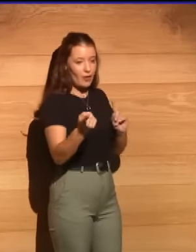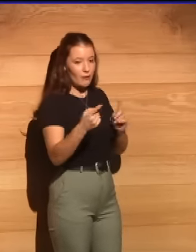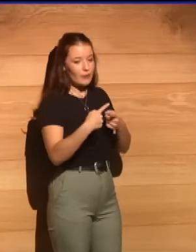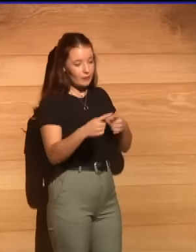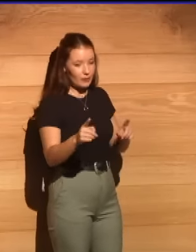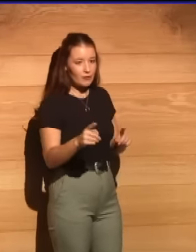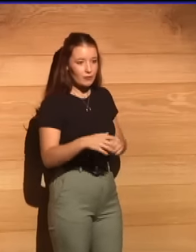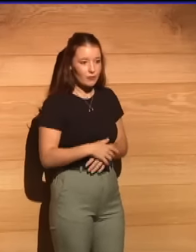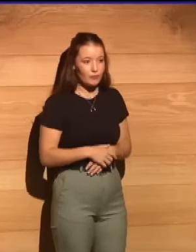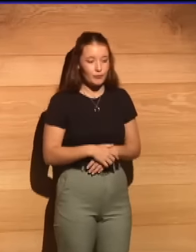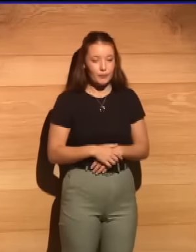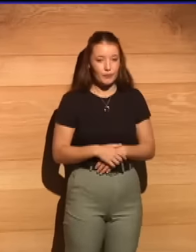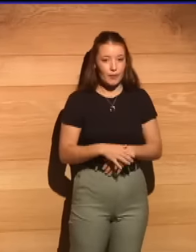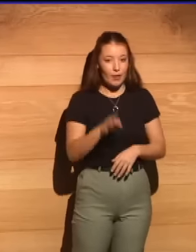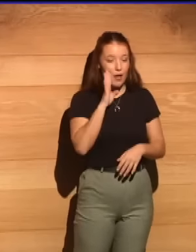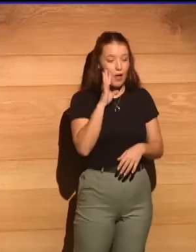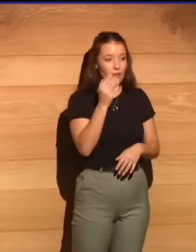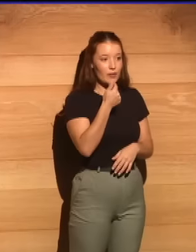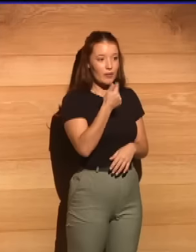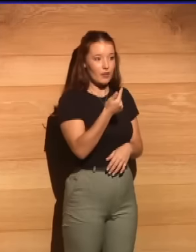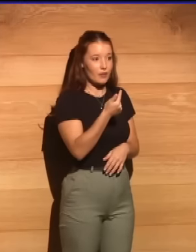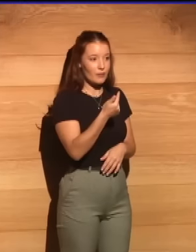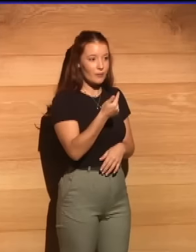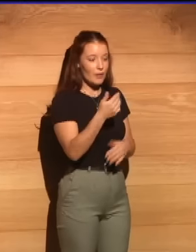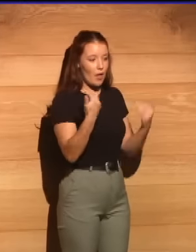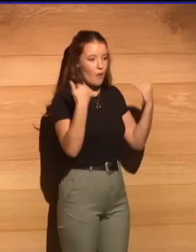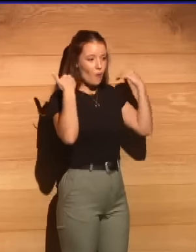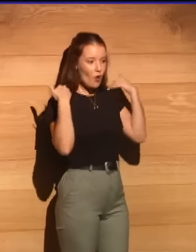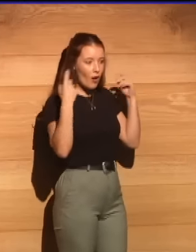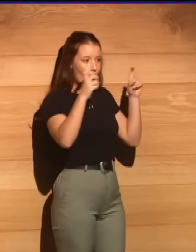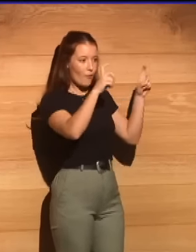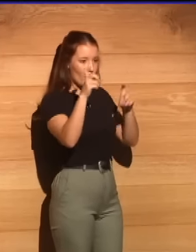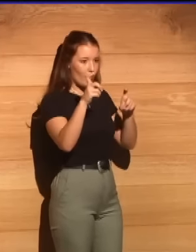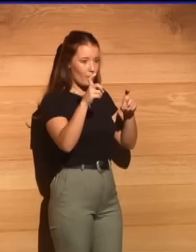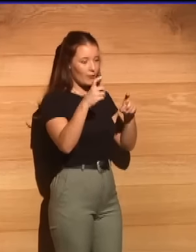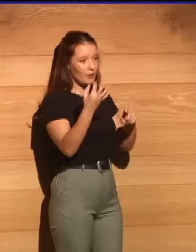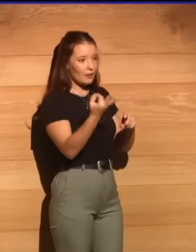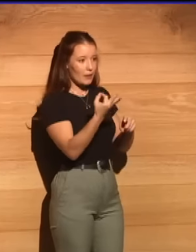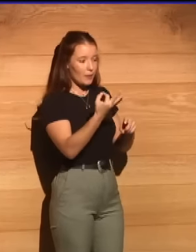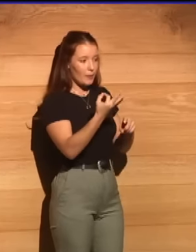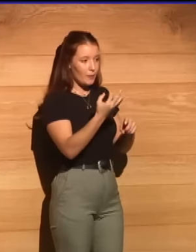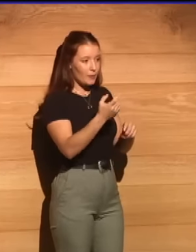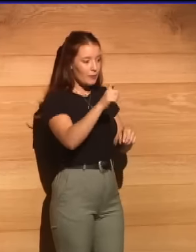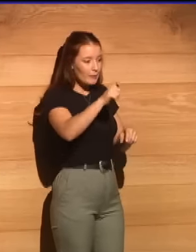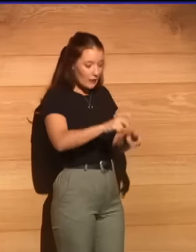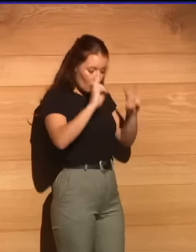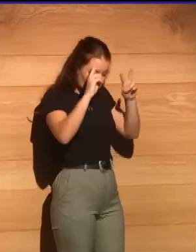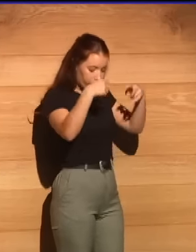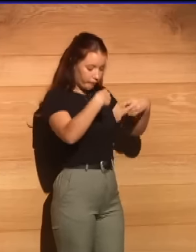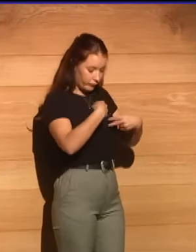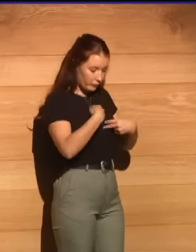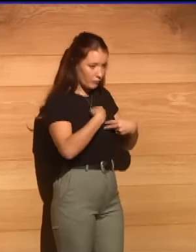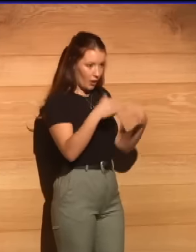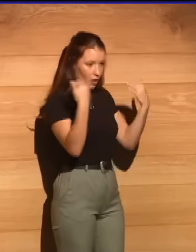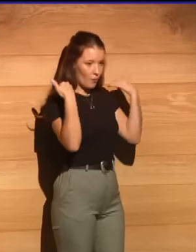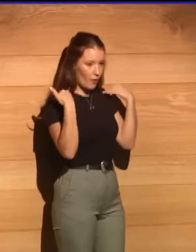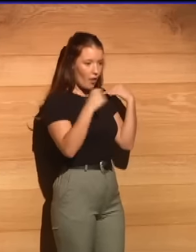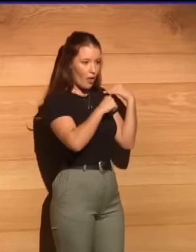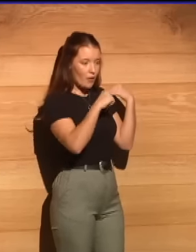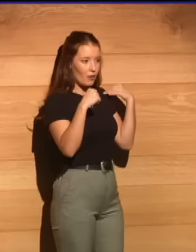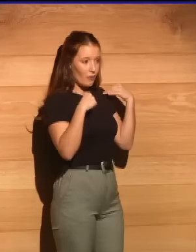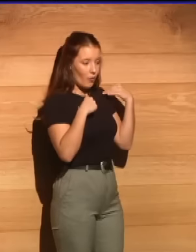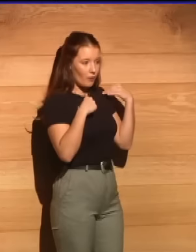lifelong learning pone el peso de la educación no en los demás, sino en uno mismo. En la responsabilidad individual de diseñar tu carrera